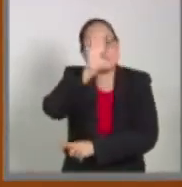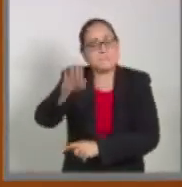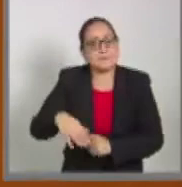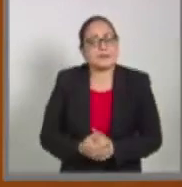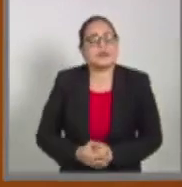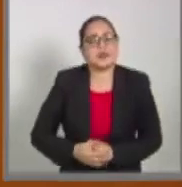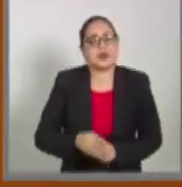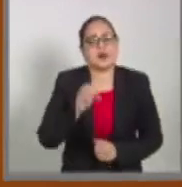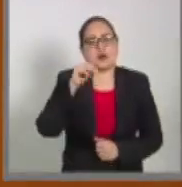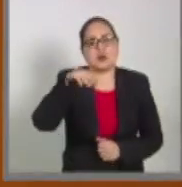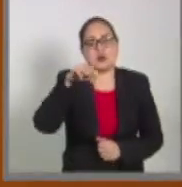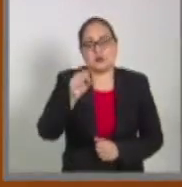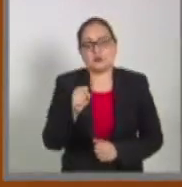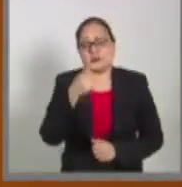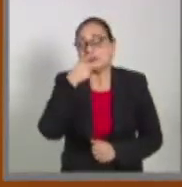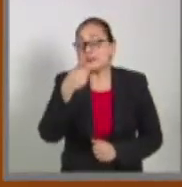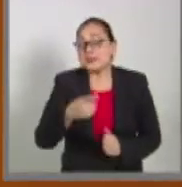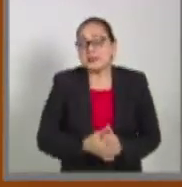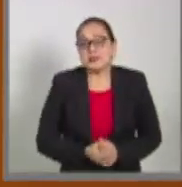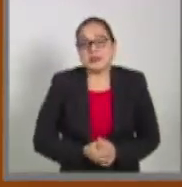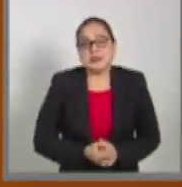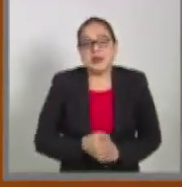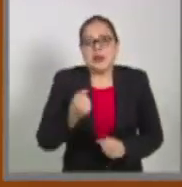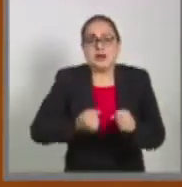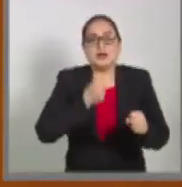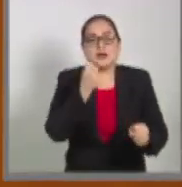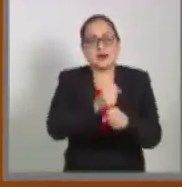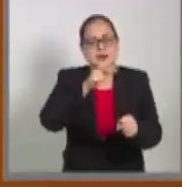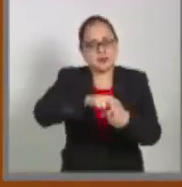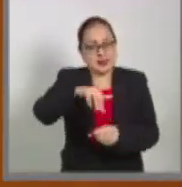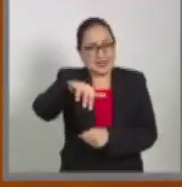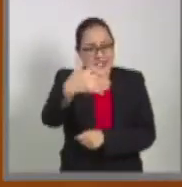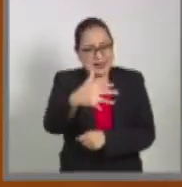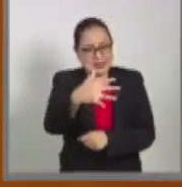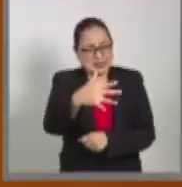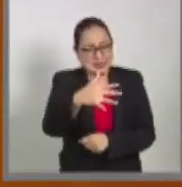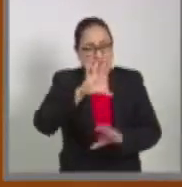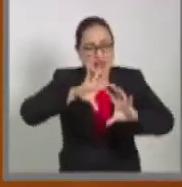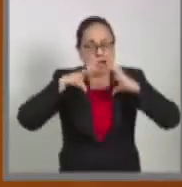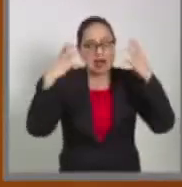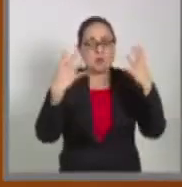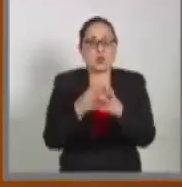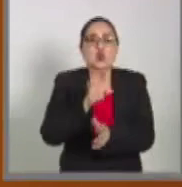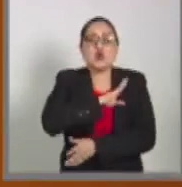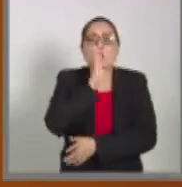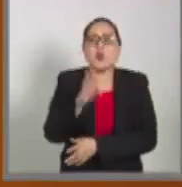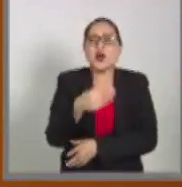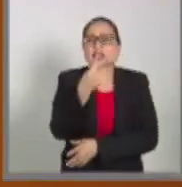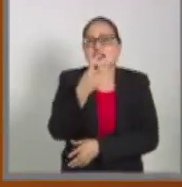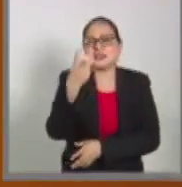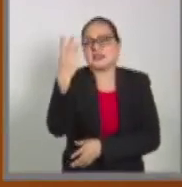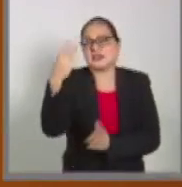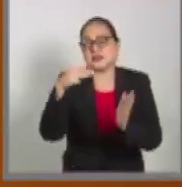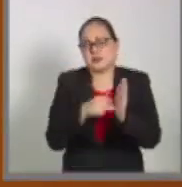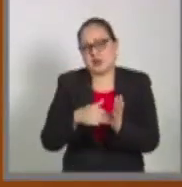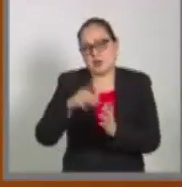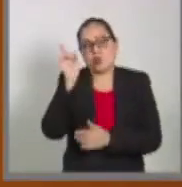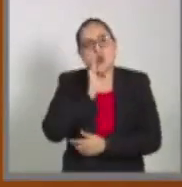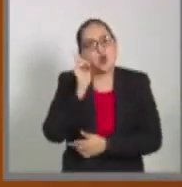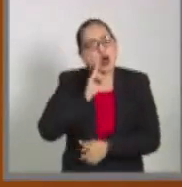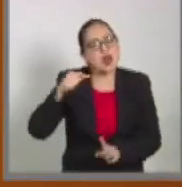Organización Mundial de la Salud estima que en 2015 murieron en el planeta 303 mil mujeres